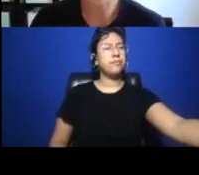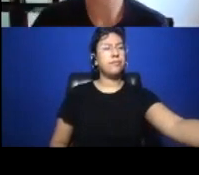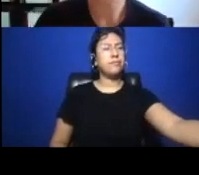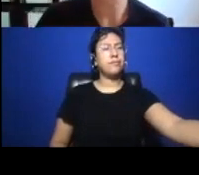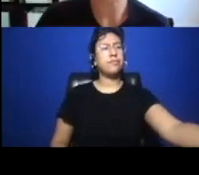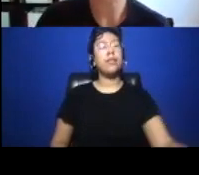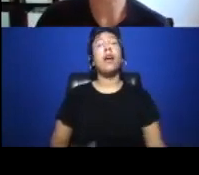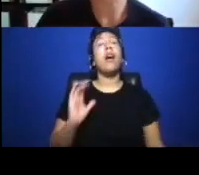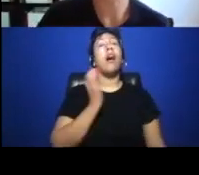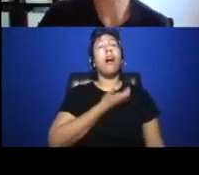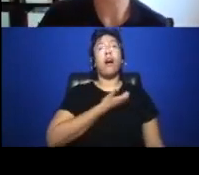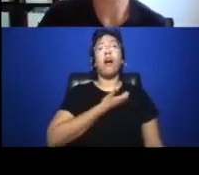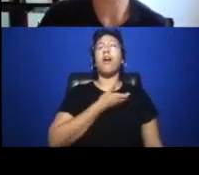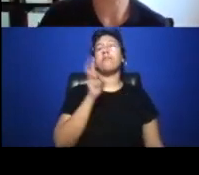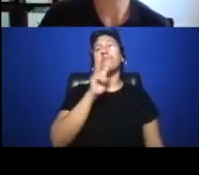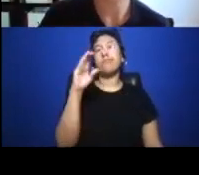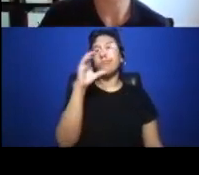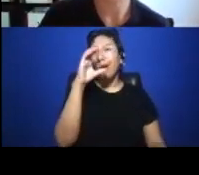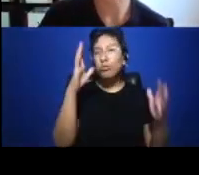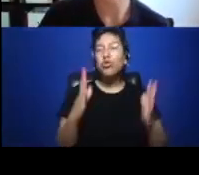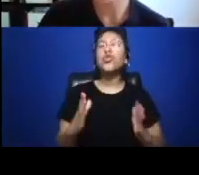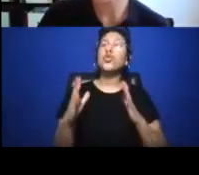Pues nuestros